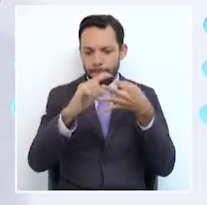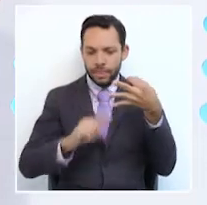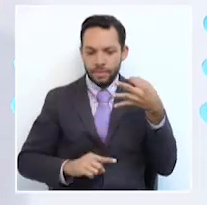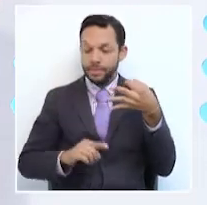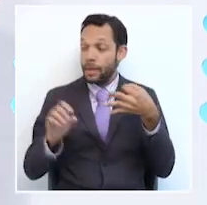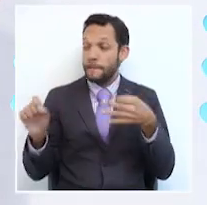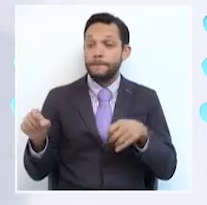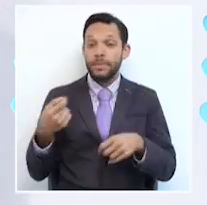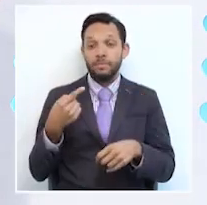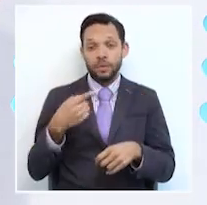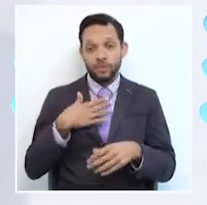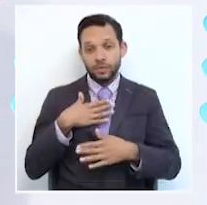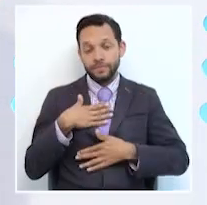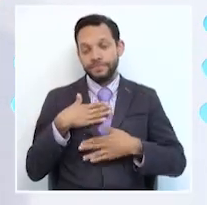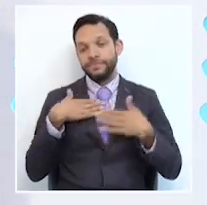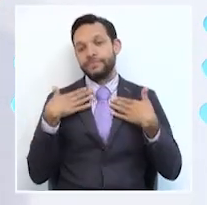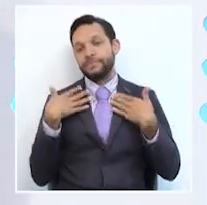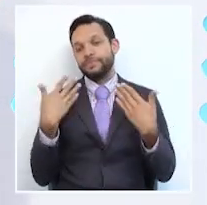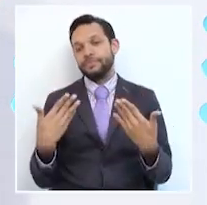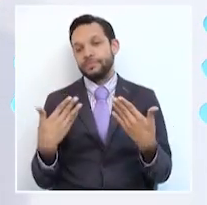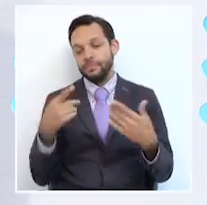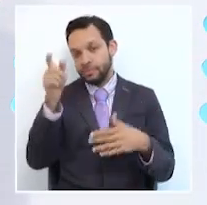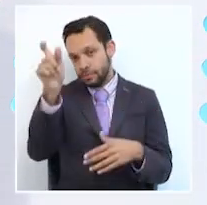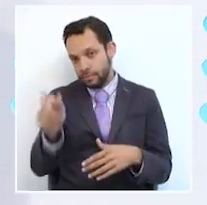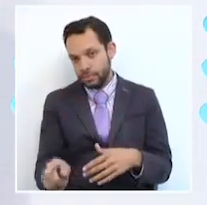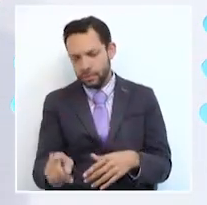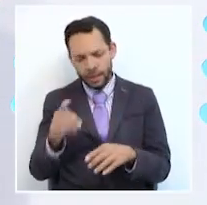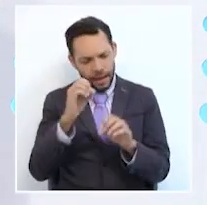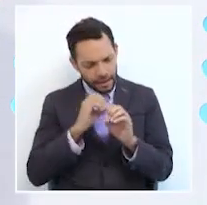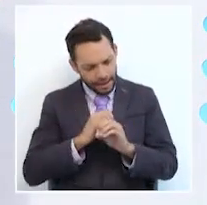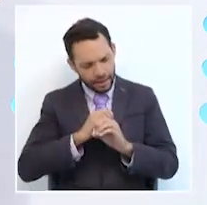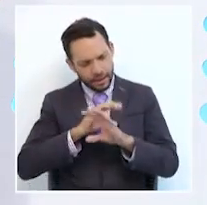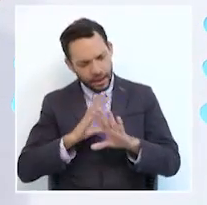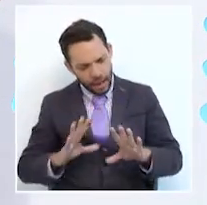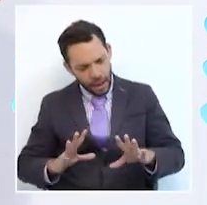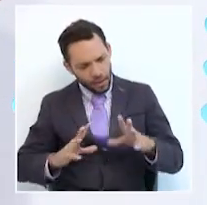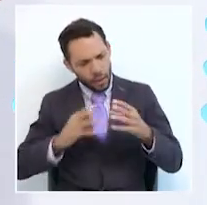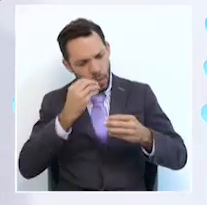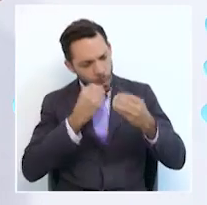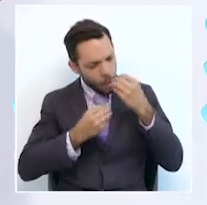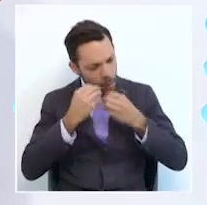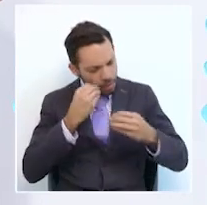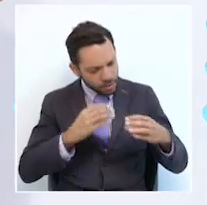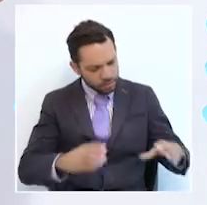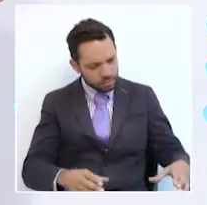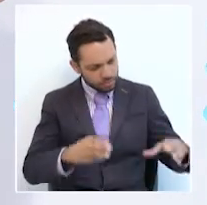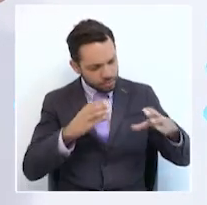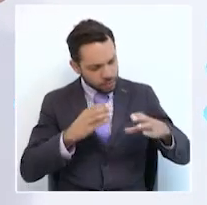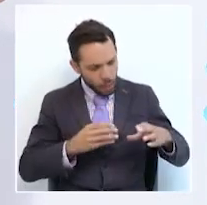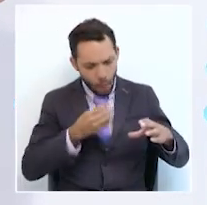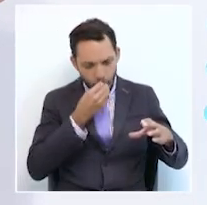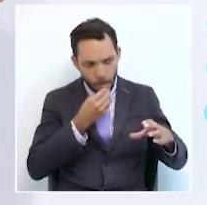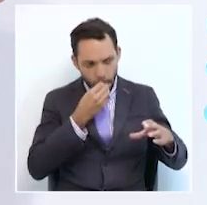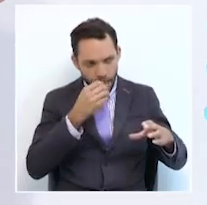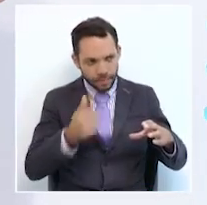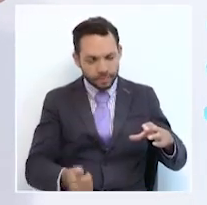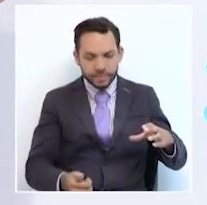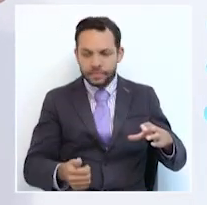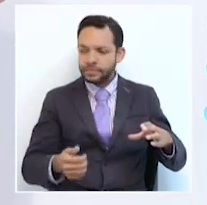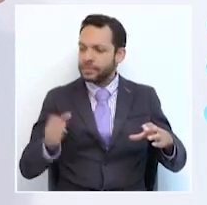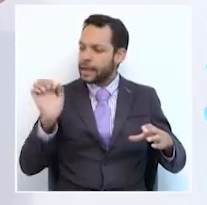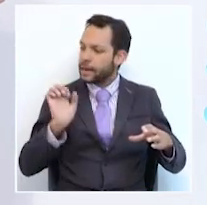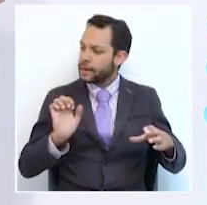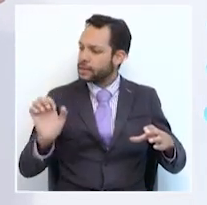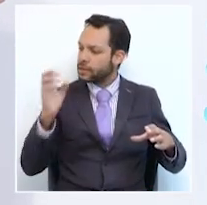felicito porque usted tiene como muy claro el tema de la alimentación y sus dietas y sus ayunos de las frutas